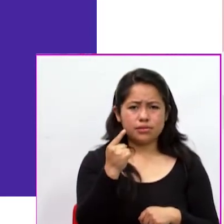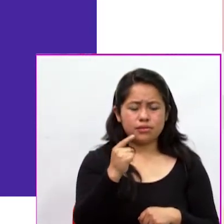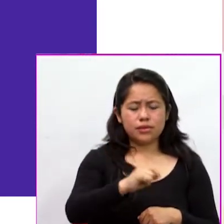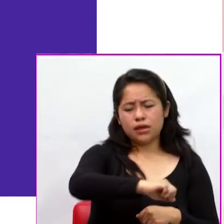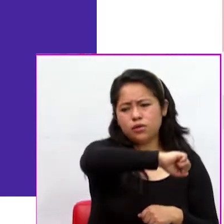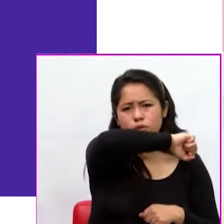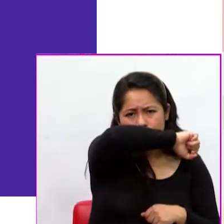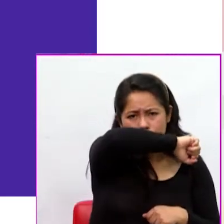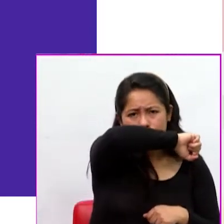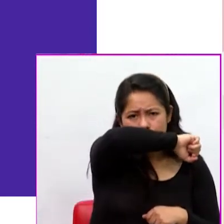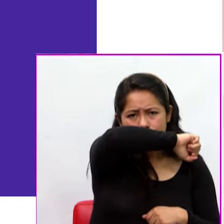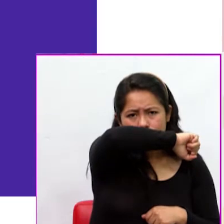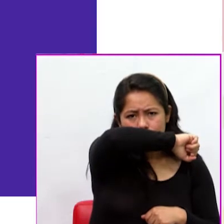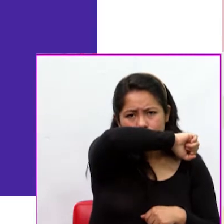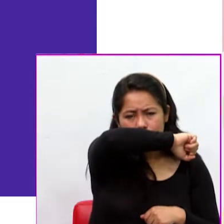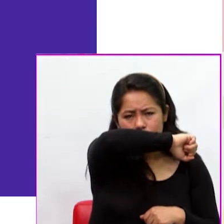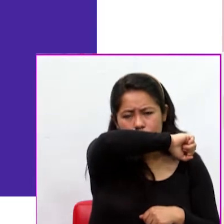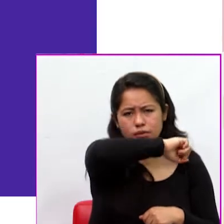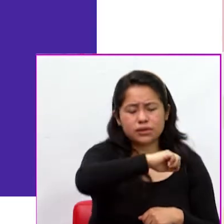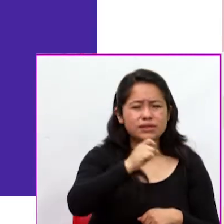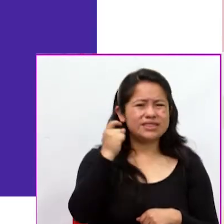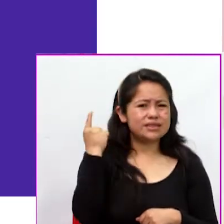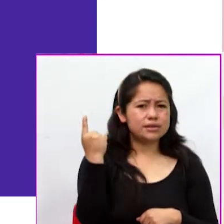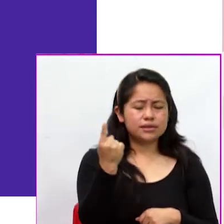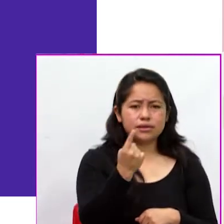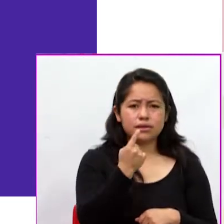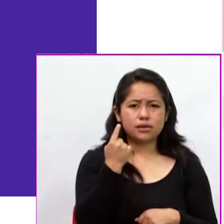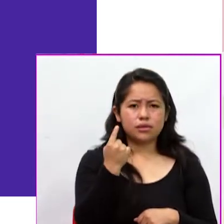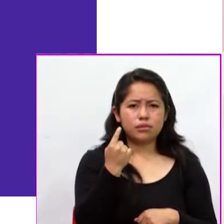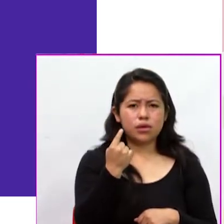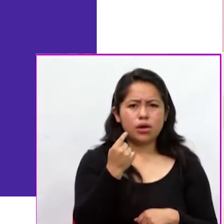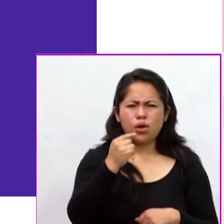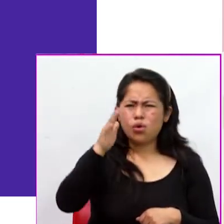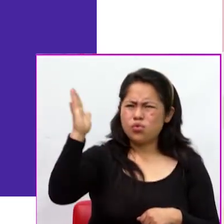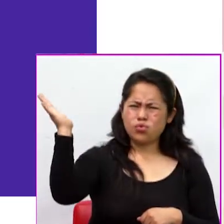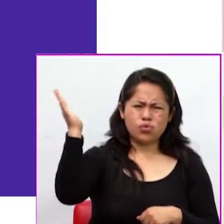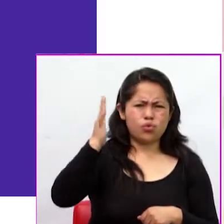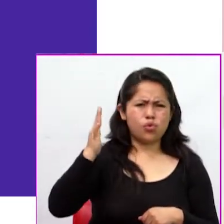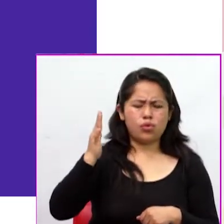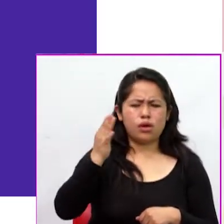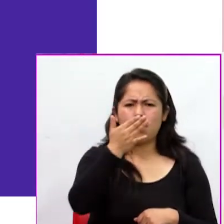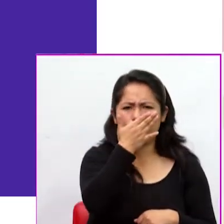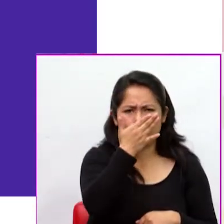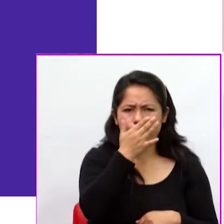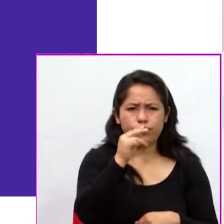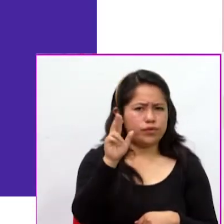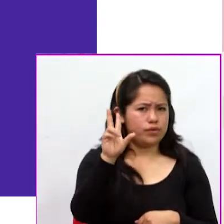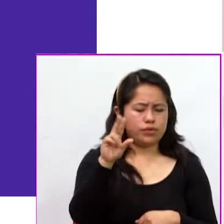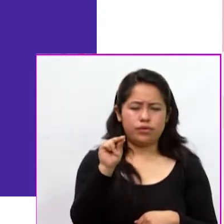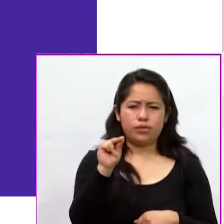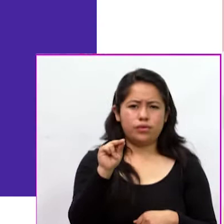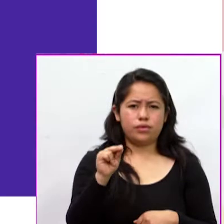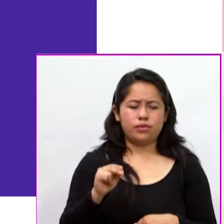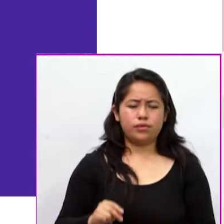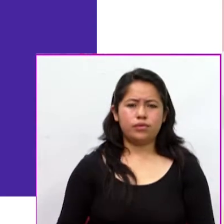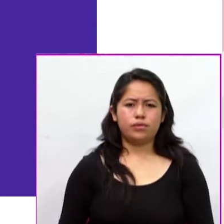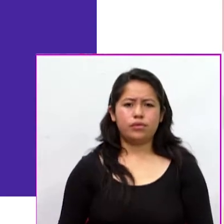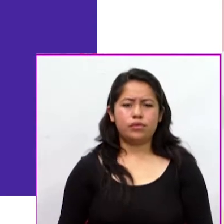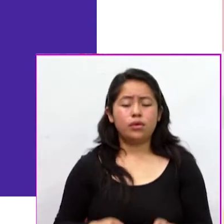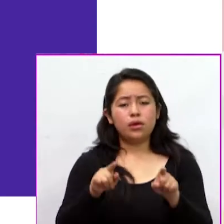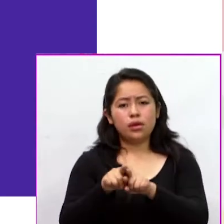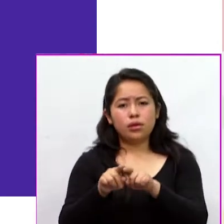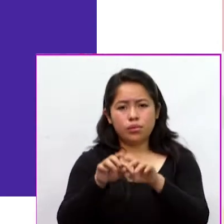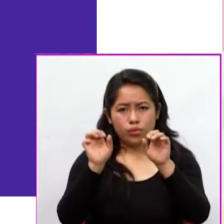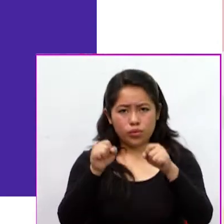momento de estornudar. Puede ser con el codo, nunca con la mano, nunca, o con un pañuelo